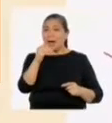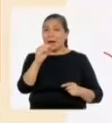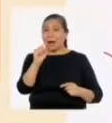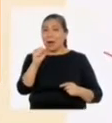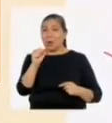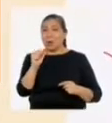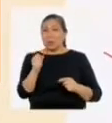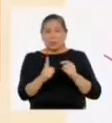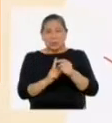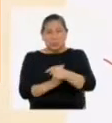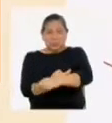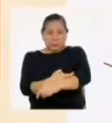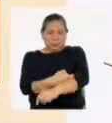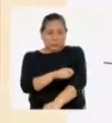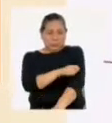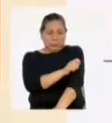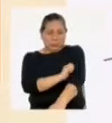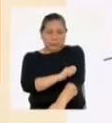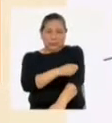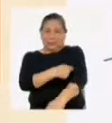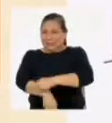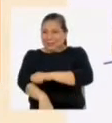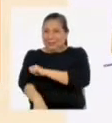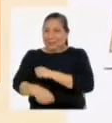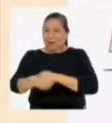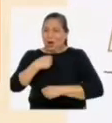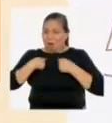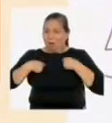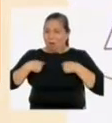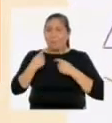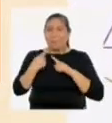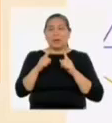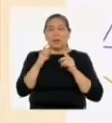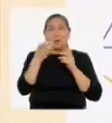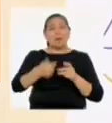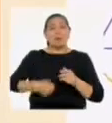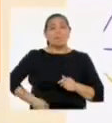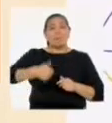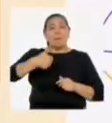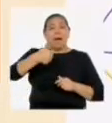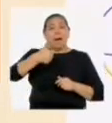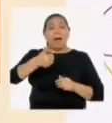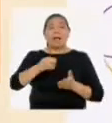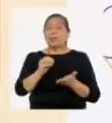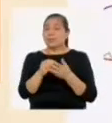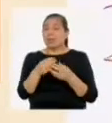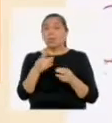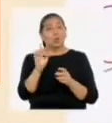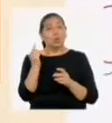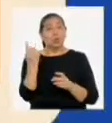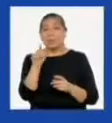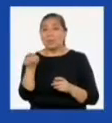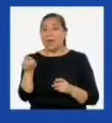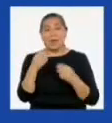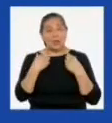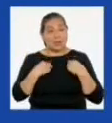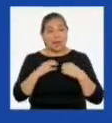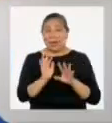tenía tatuajes de serpientes. Solo los personajes encargados de gobernar o dirigir las ceremonias tenían ese tipo de distintivo,